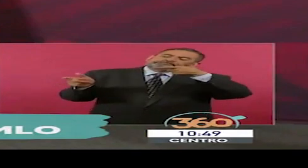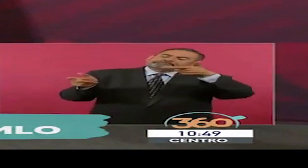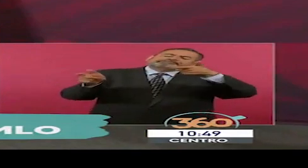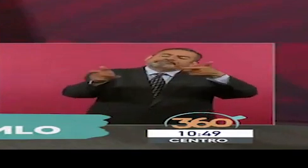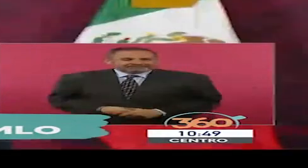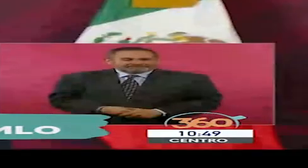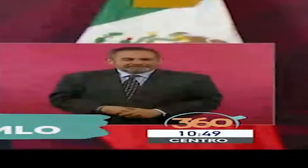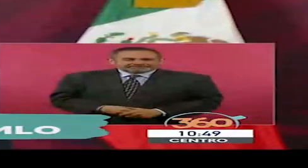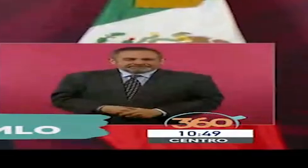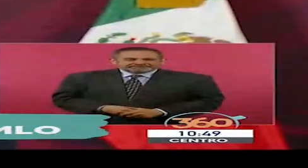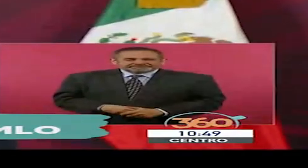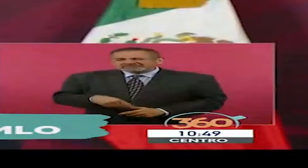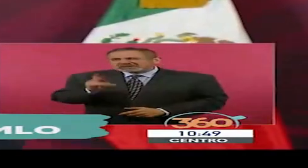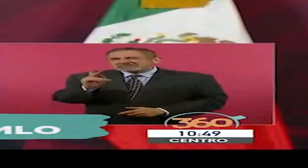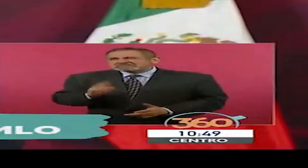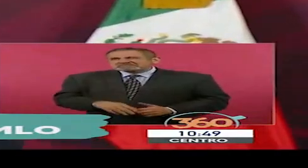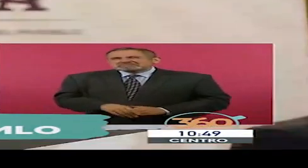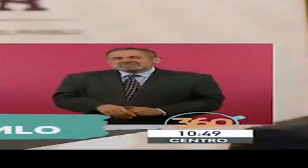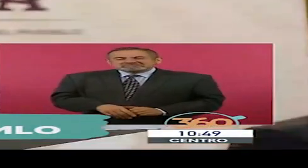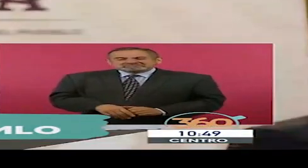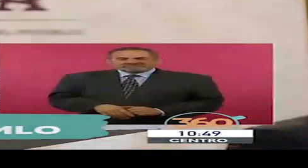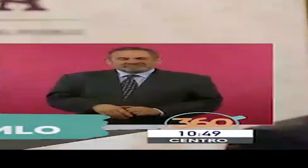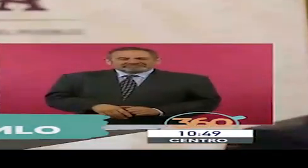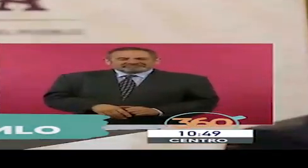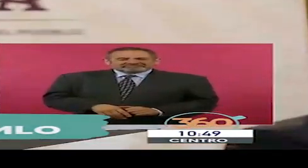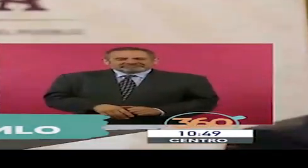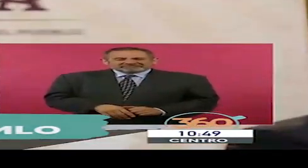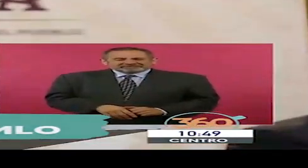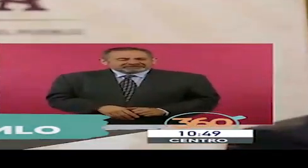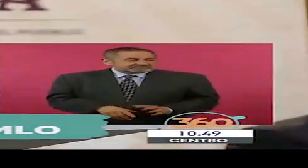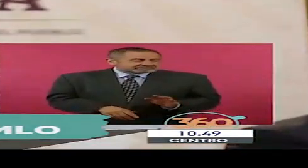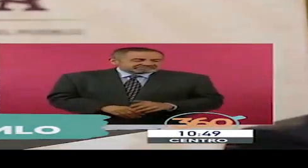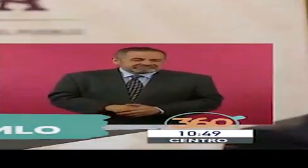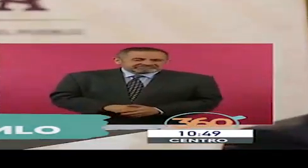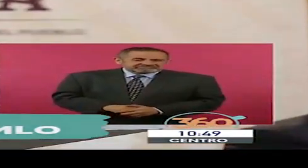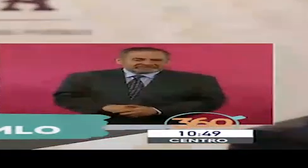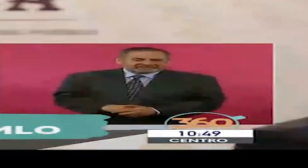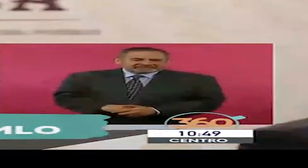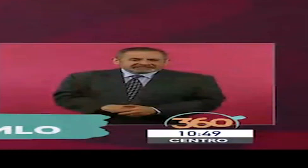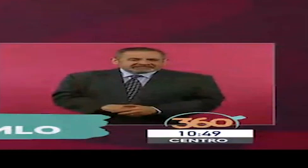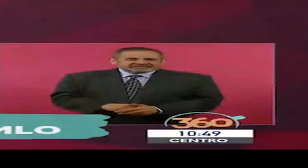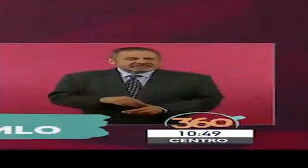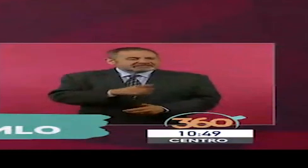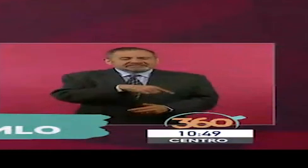tremendo sin embargo no deja de ser